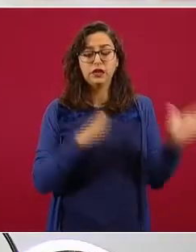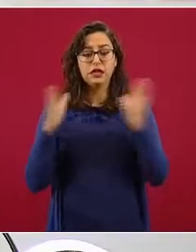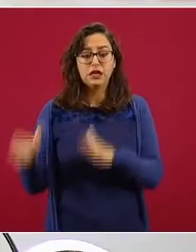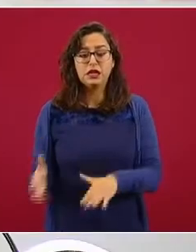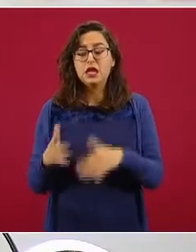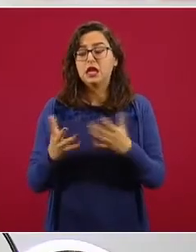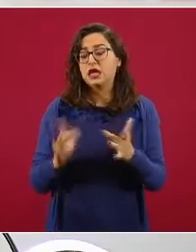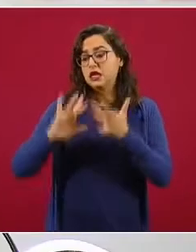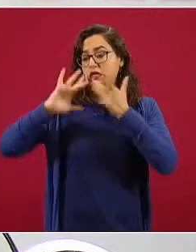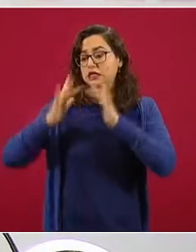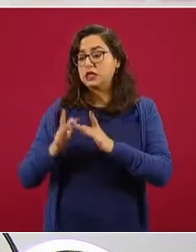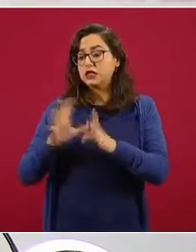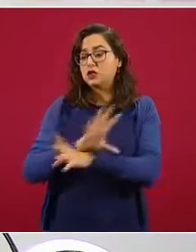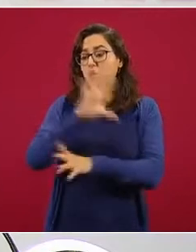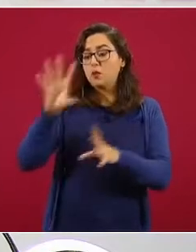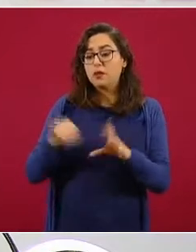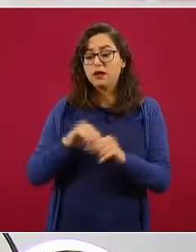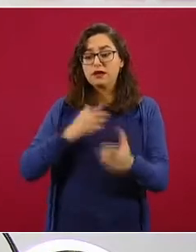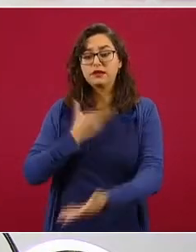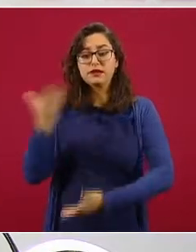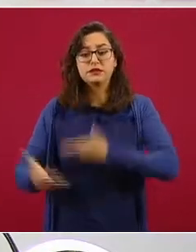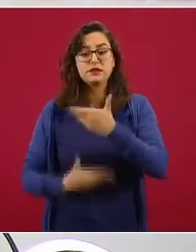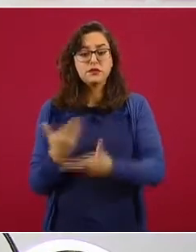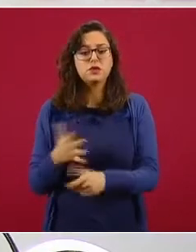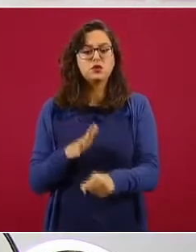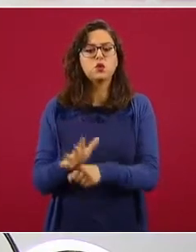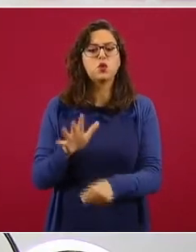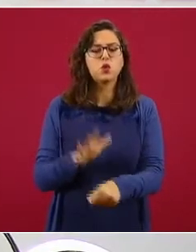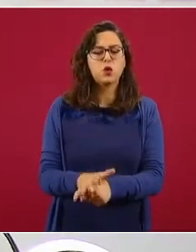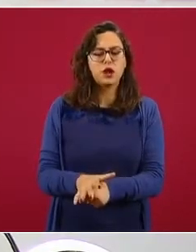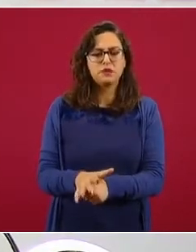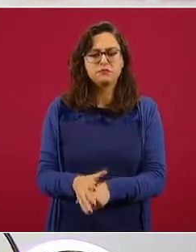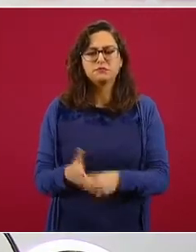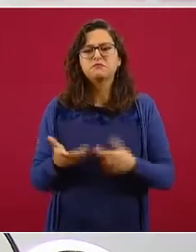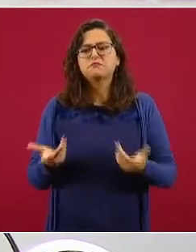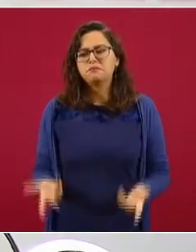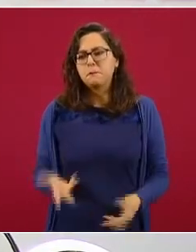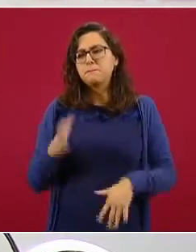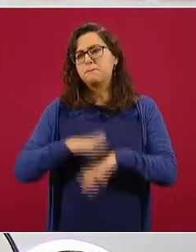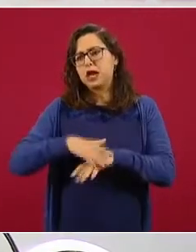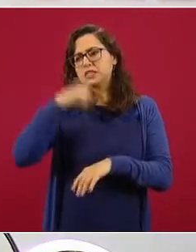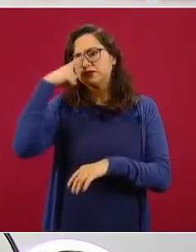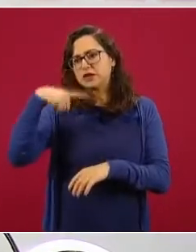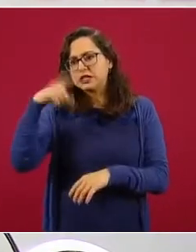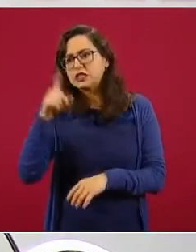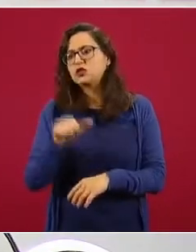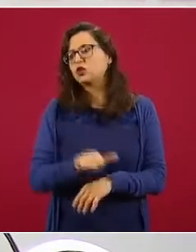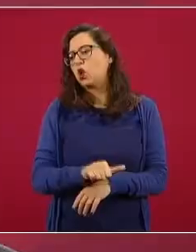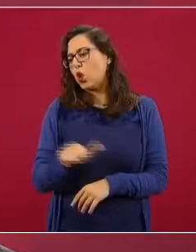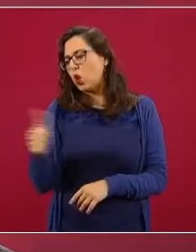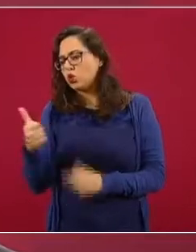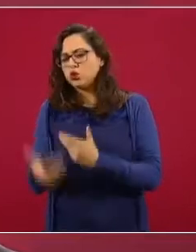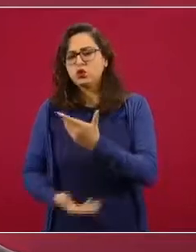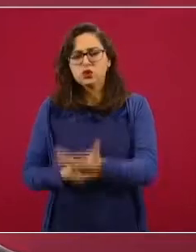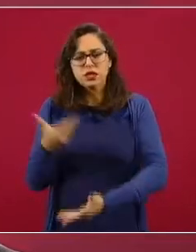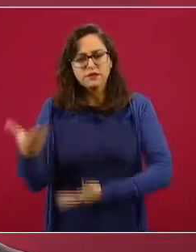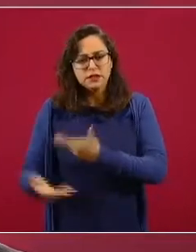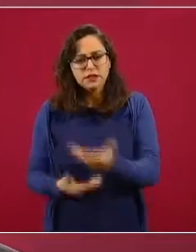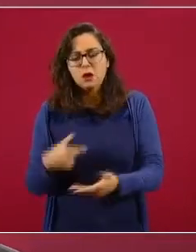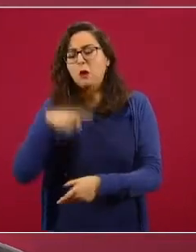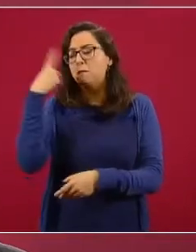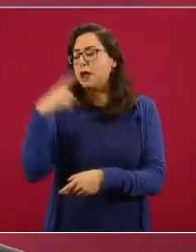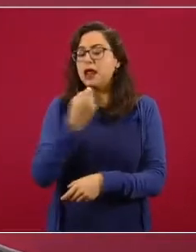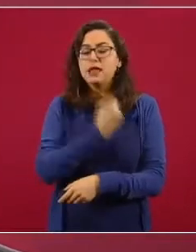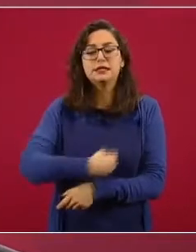implican es facilitar que otros servicios públicos que pueden ser relevantes para el cuidado de la